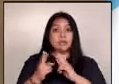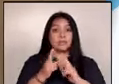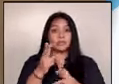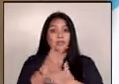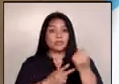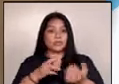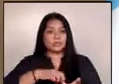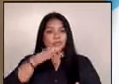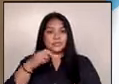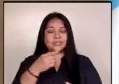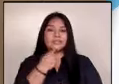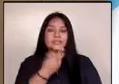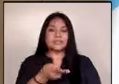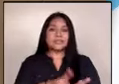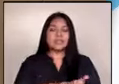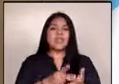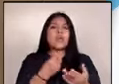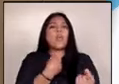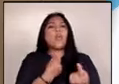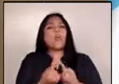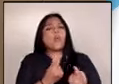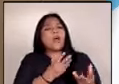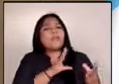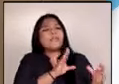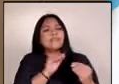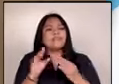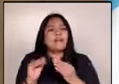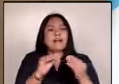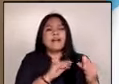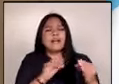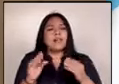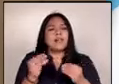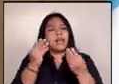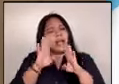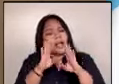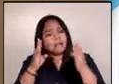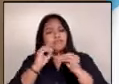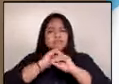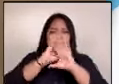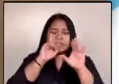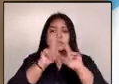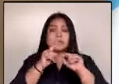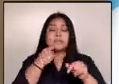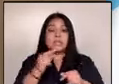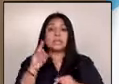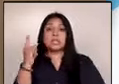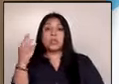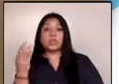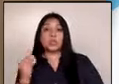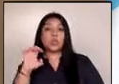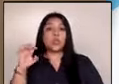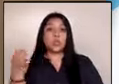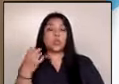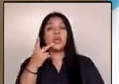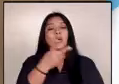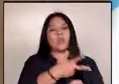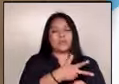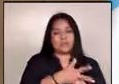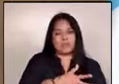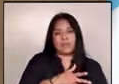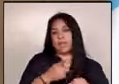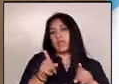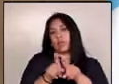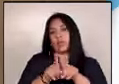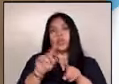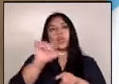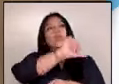diálogo regular abierto estructurado entre la Unión Europea y Guatemala como la Unión Europea tiene con todos